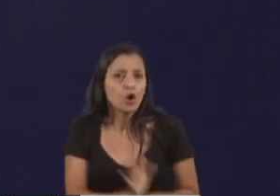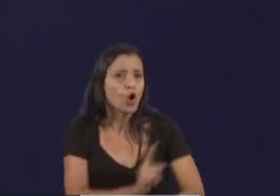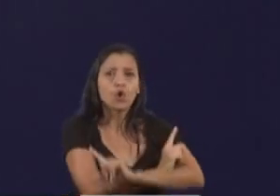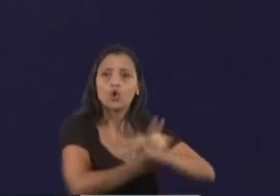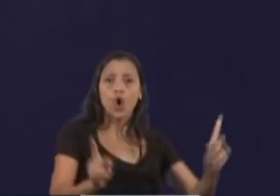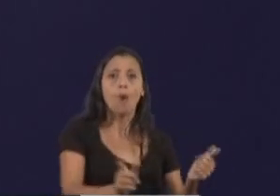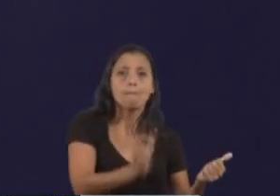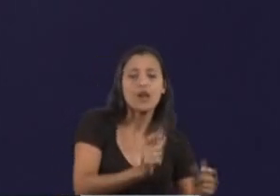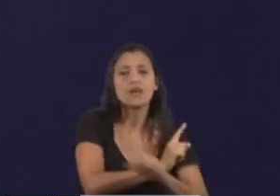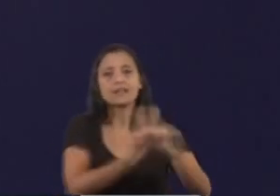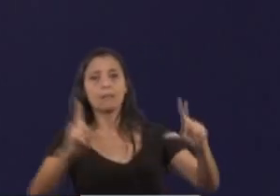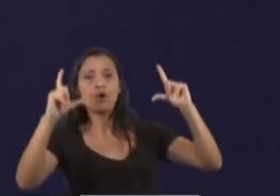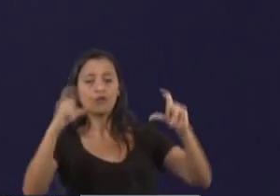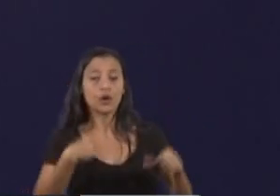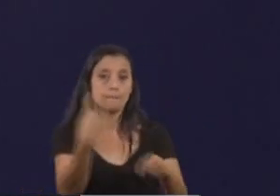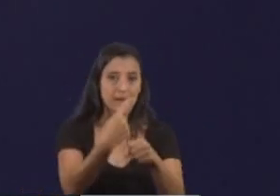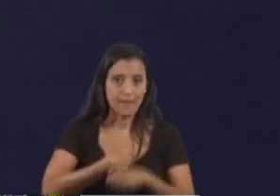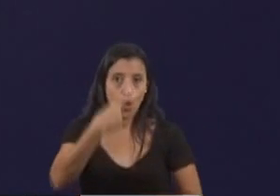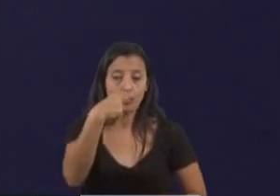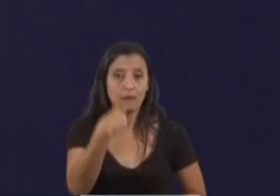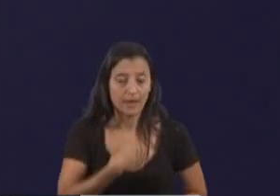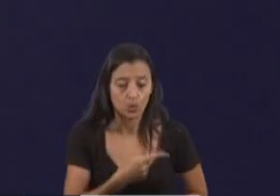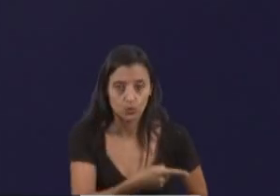A ver, empiezo por el final.